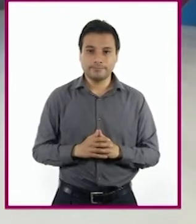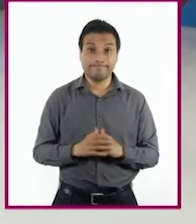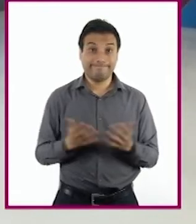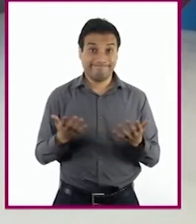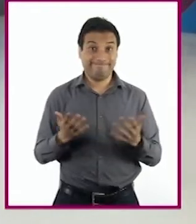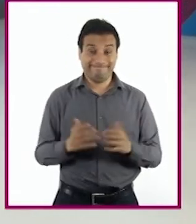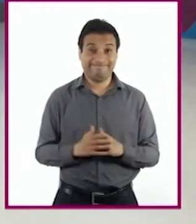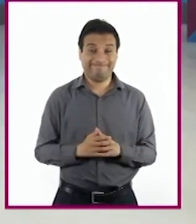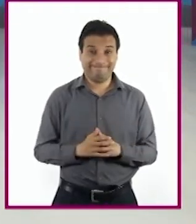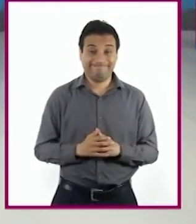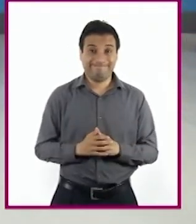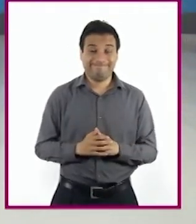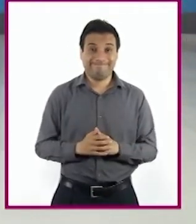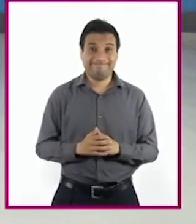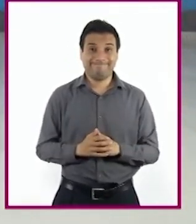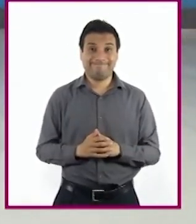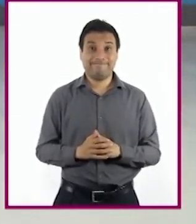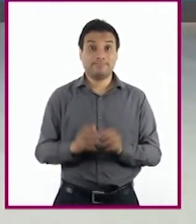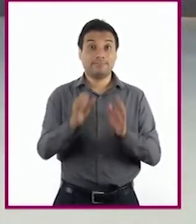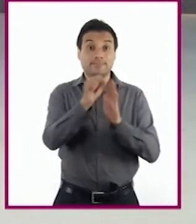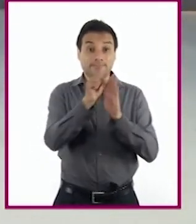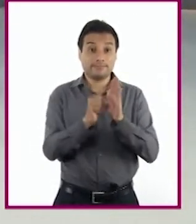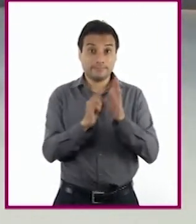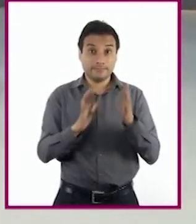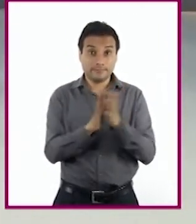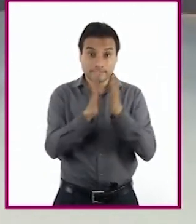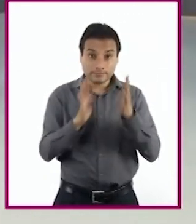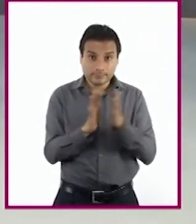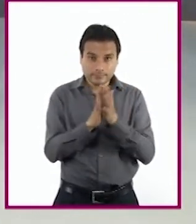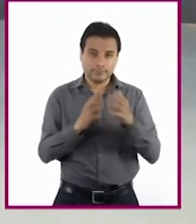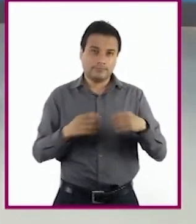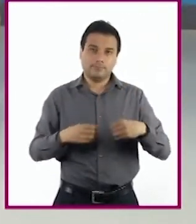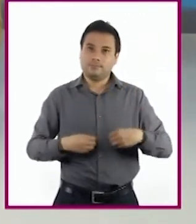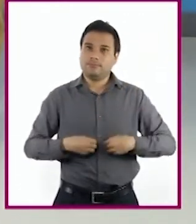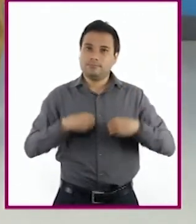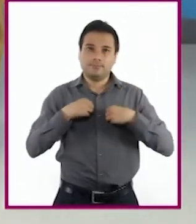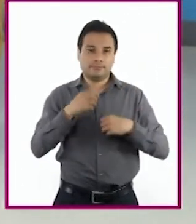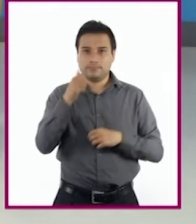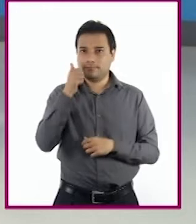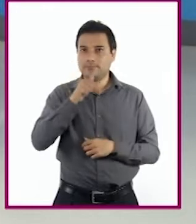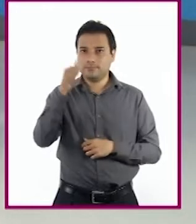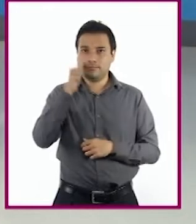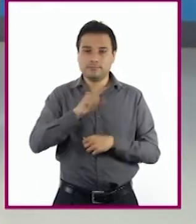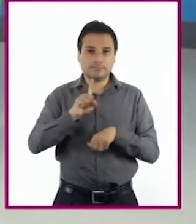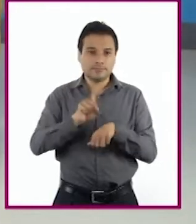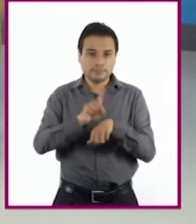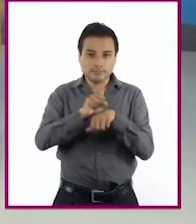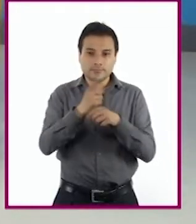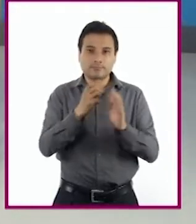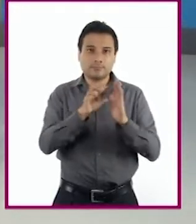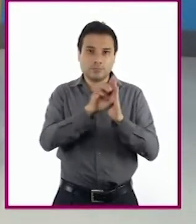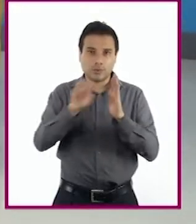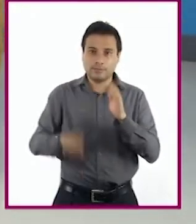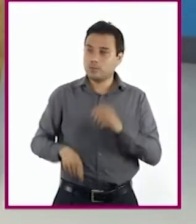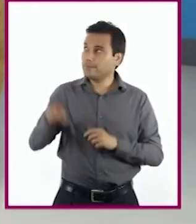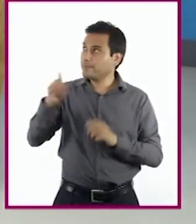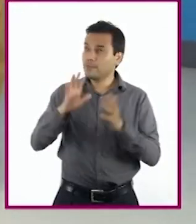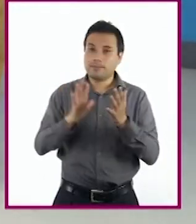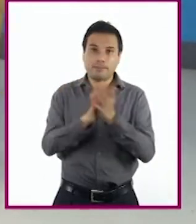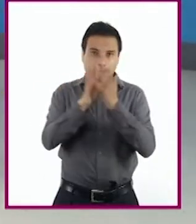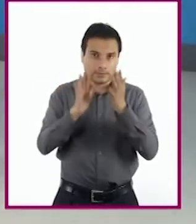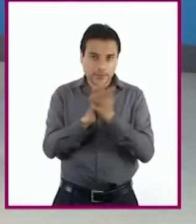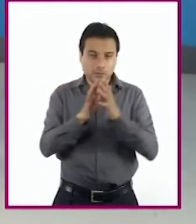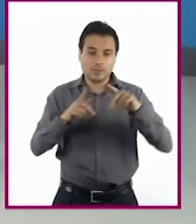Entonces, la democracia es también una forma de vida. Los principios de la democracia como participación,